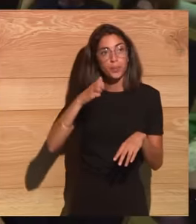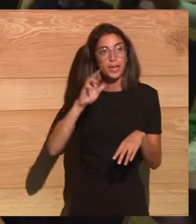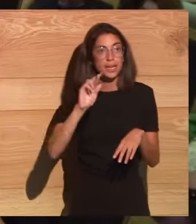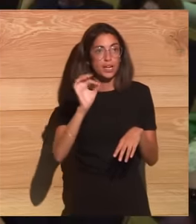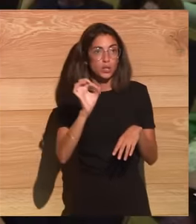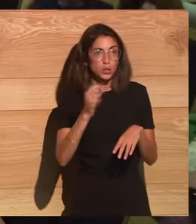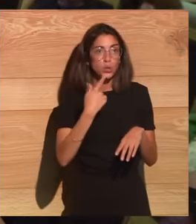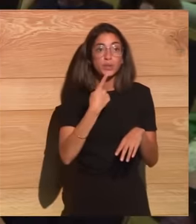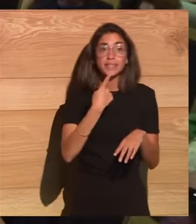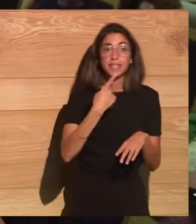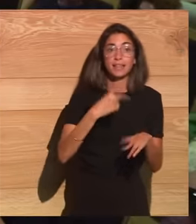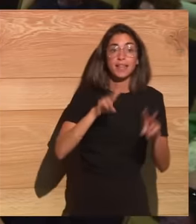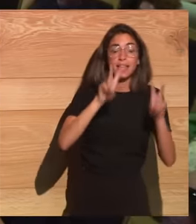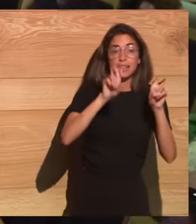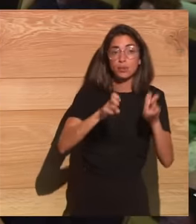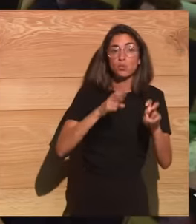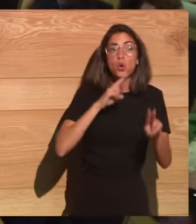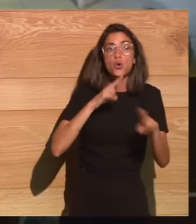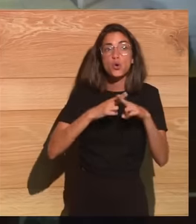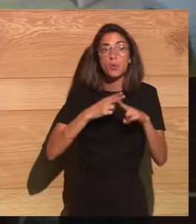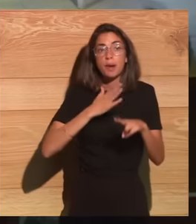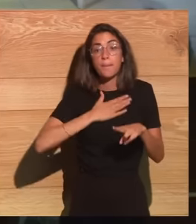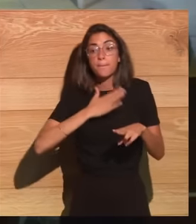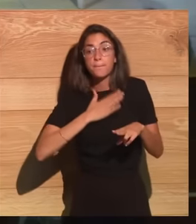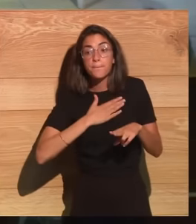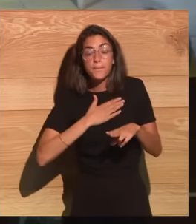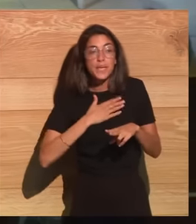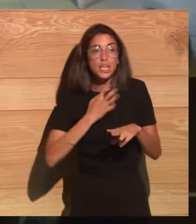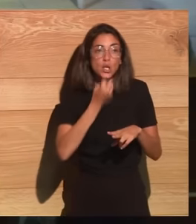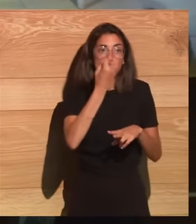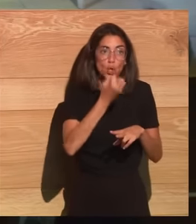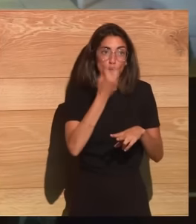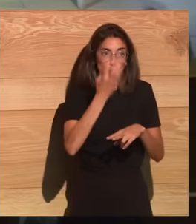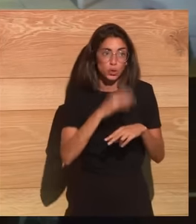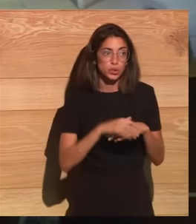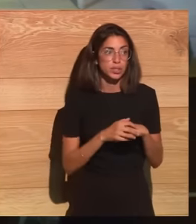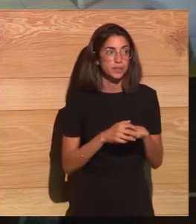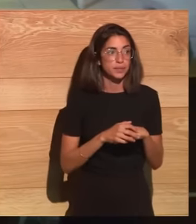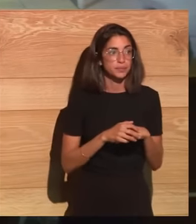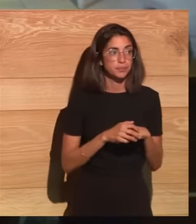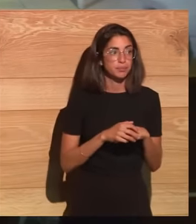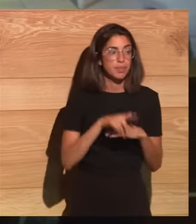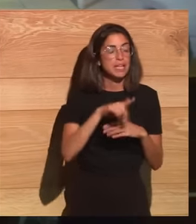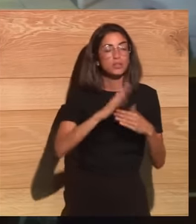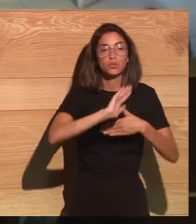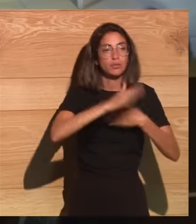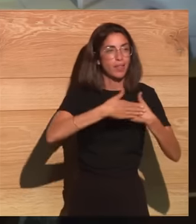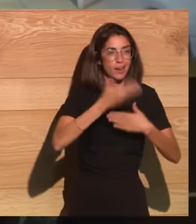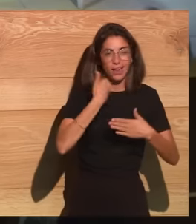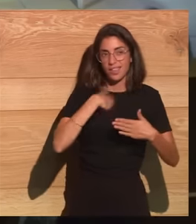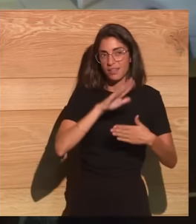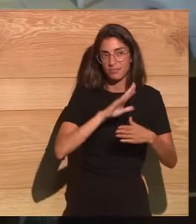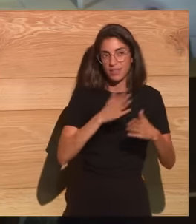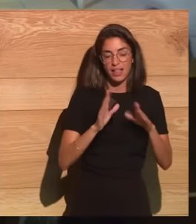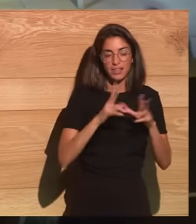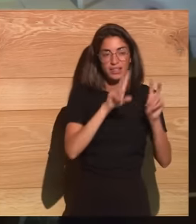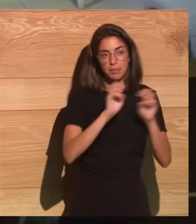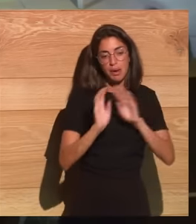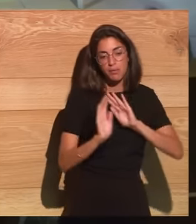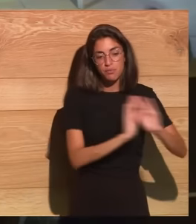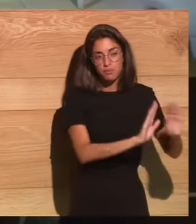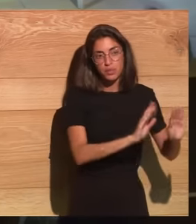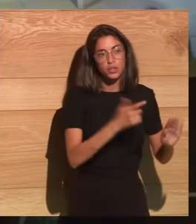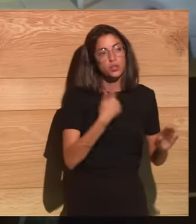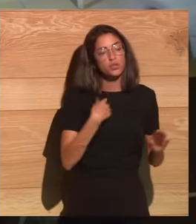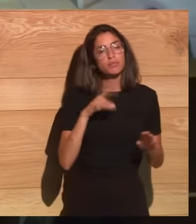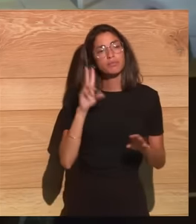Es así, que por cierto es un novelón, que no nos estamos metiendo con lo bueno escritor que era Umberto. Habíamos cerrado eso ya, Juan. Pero ahora, yo te veo como